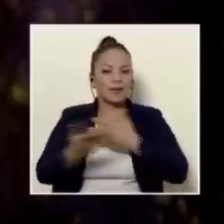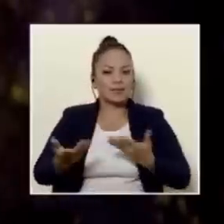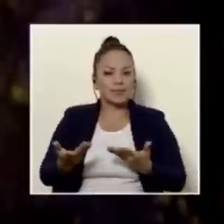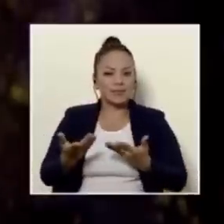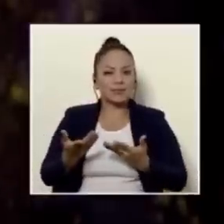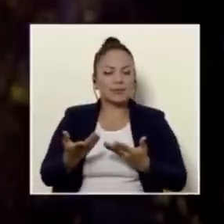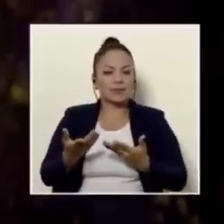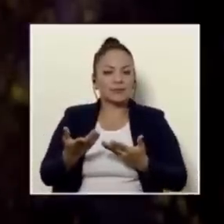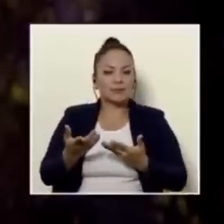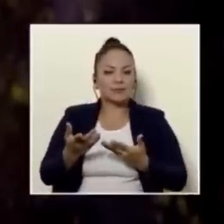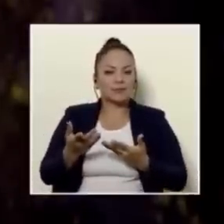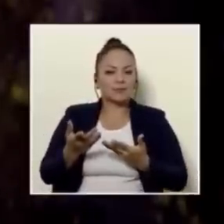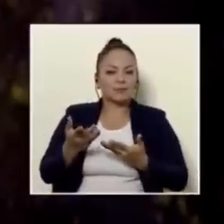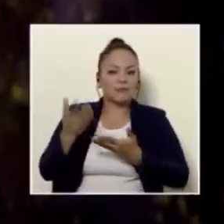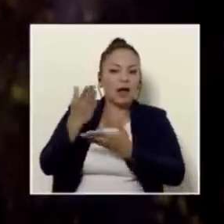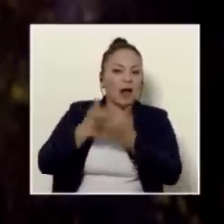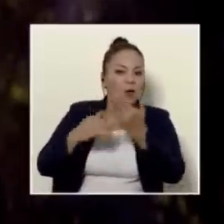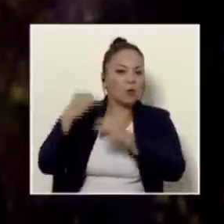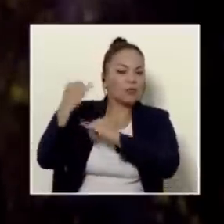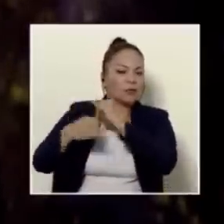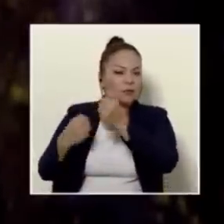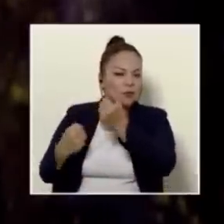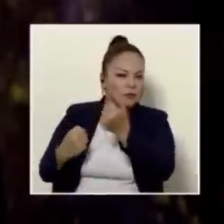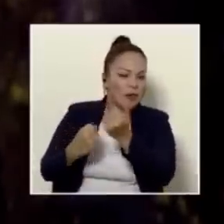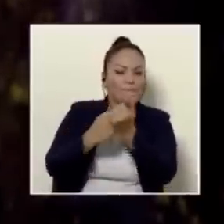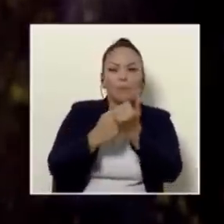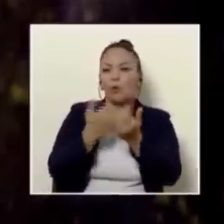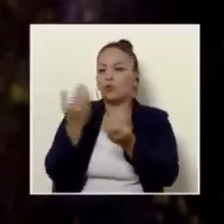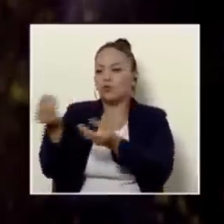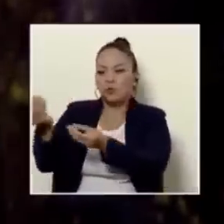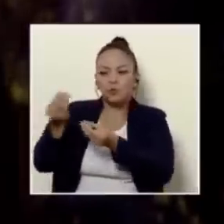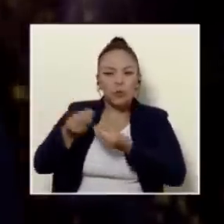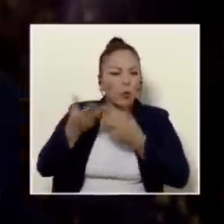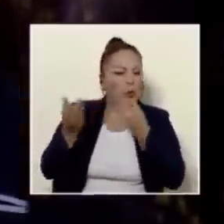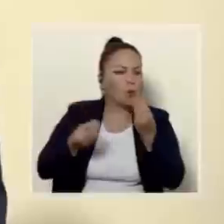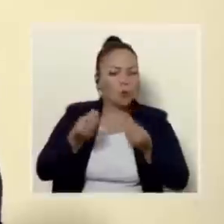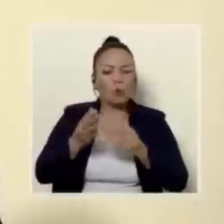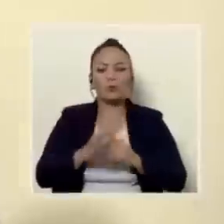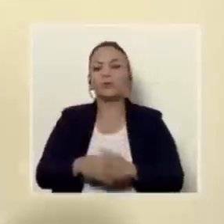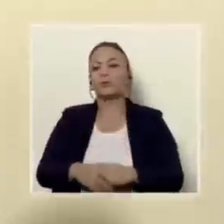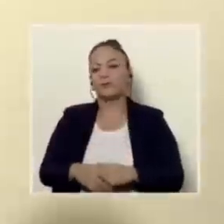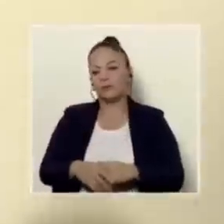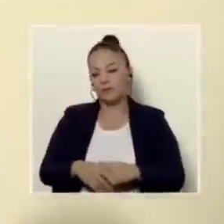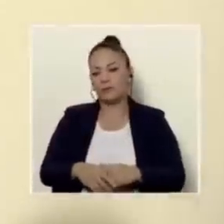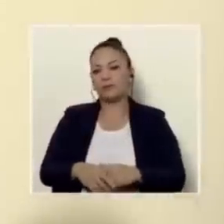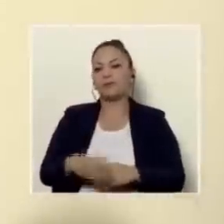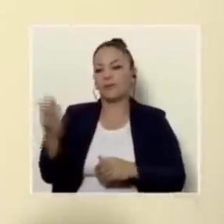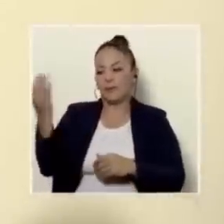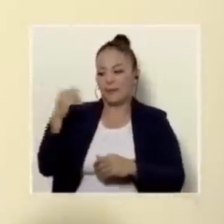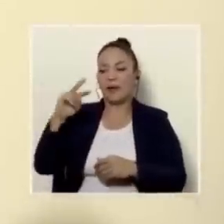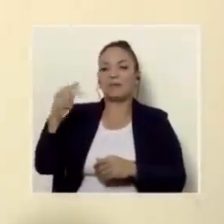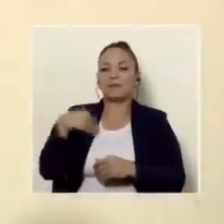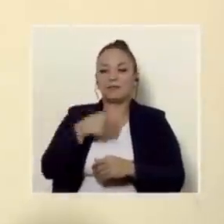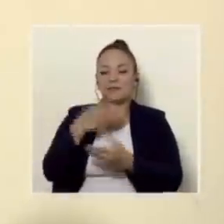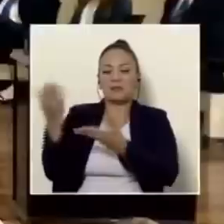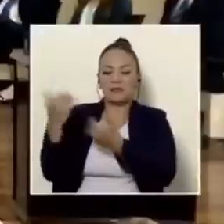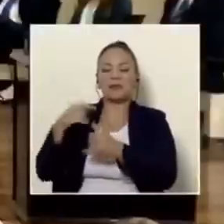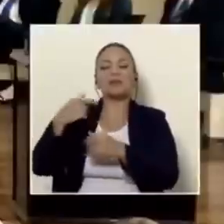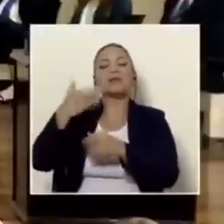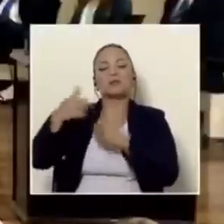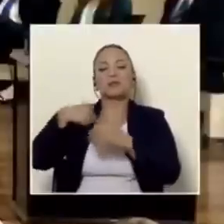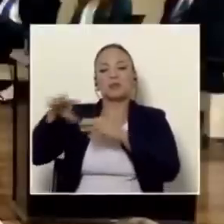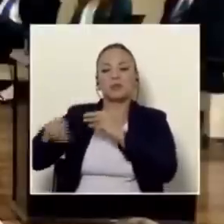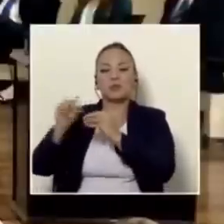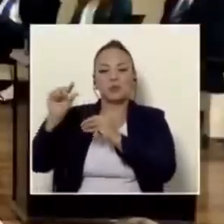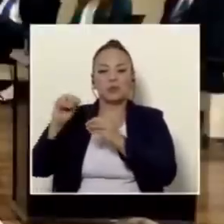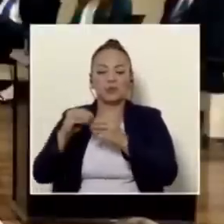van a apoyar con algún financiamiento, un apoyo internacional para estas acciones? Venga, viceministra, cuéntele usted y yo después le añado un